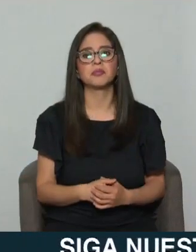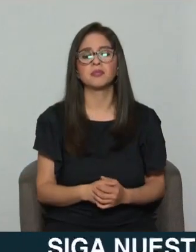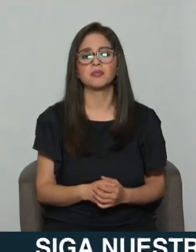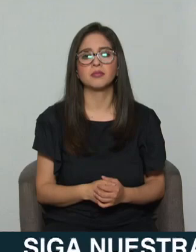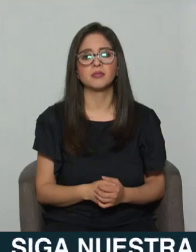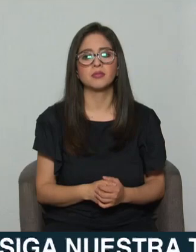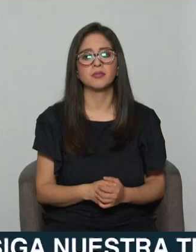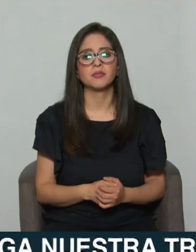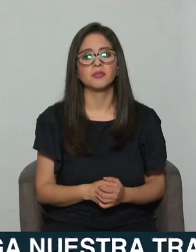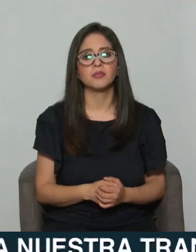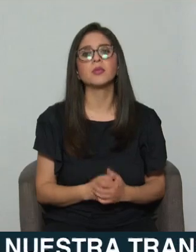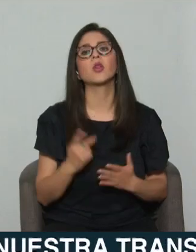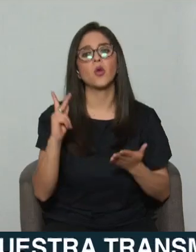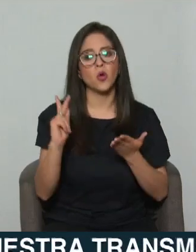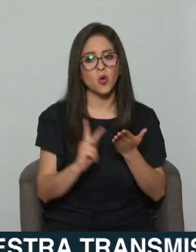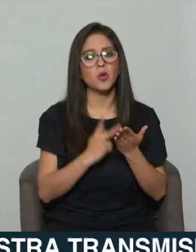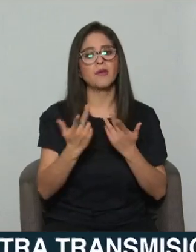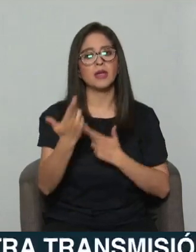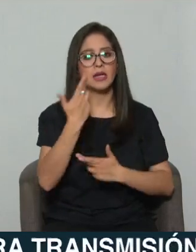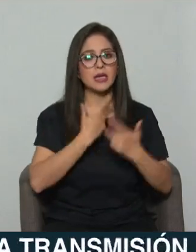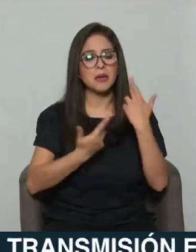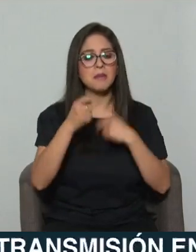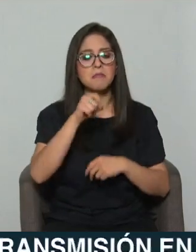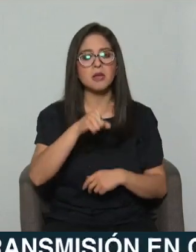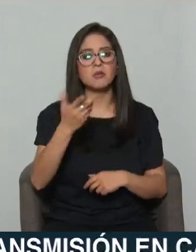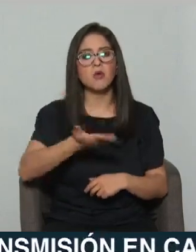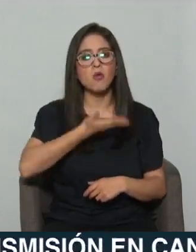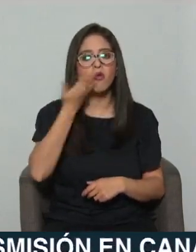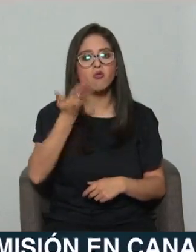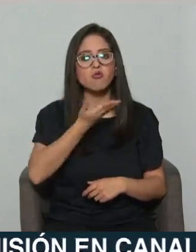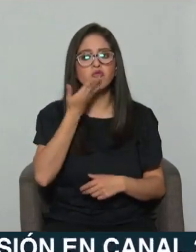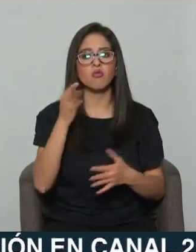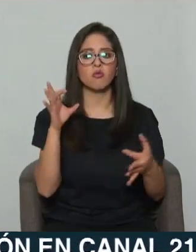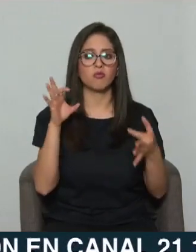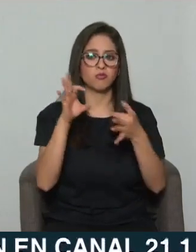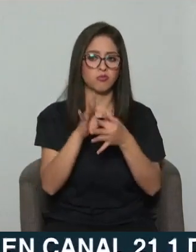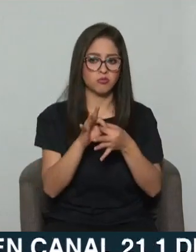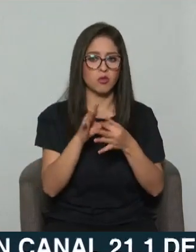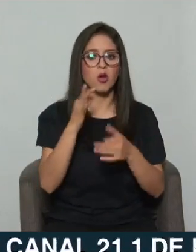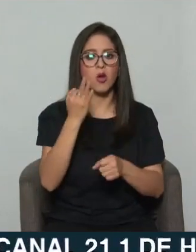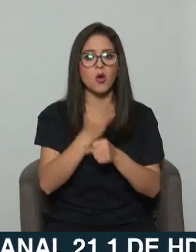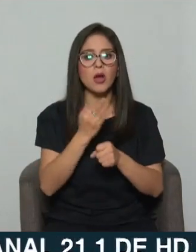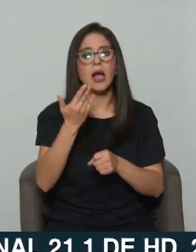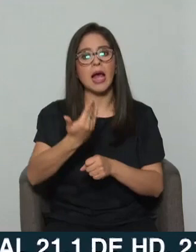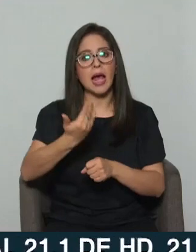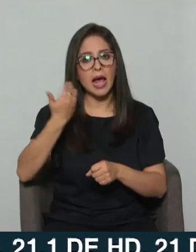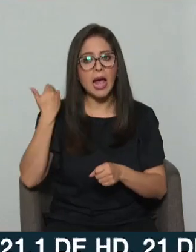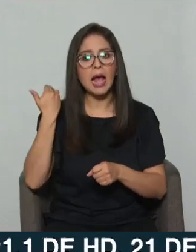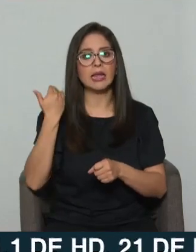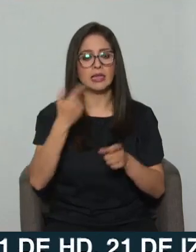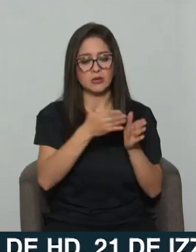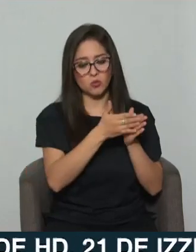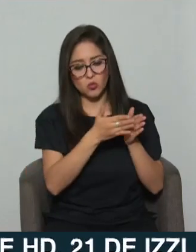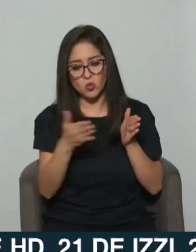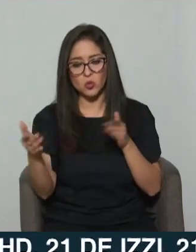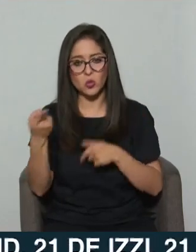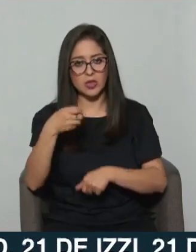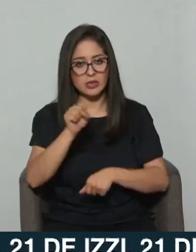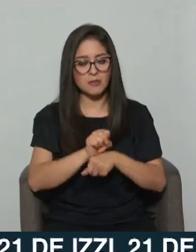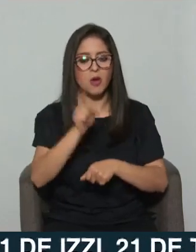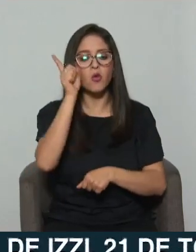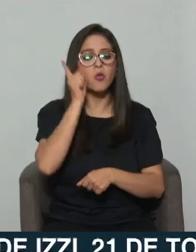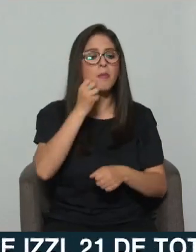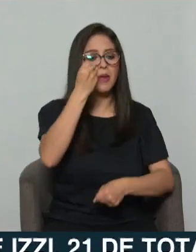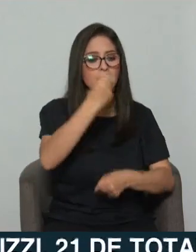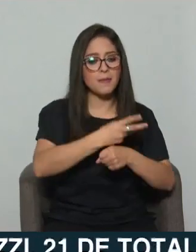Nuevamente a la rutina de siempre, ¿verdad? Las clases. No, hay que acostarlos unos días antes, temprano, para que